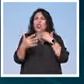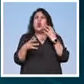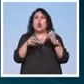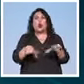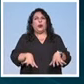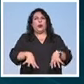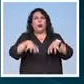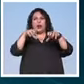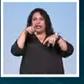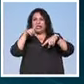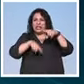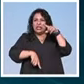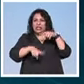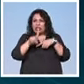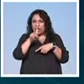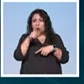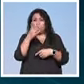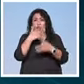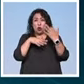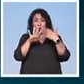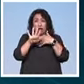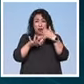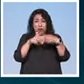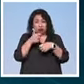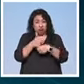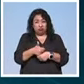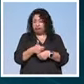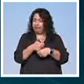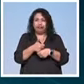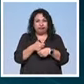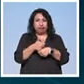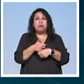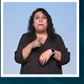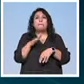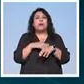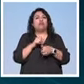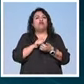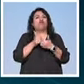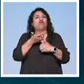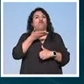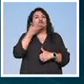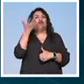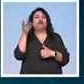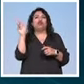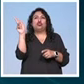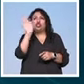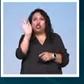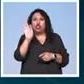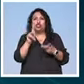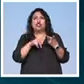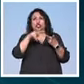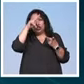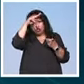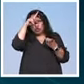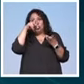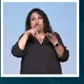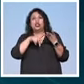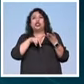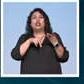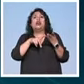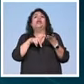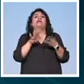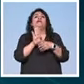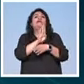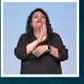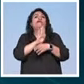drenados pero no todos los insectos sufrirán los más adaptables como mosquitos cucarachas y moscas se